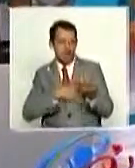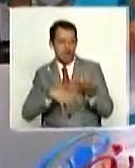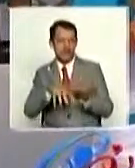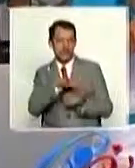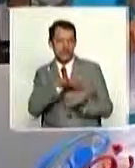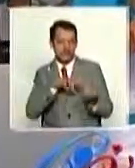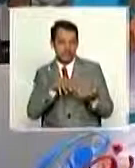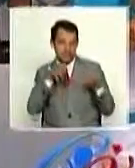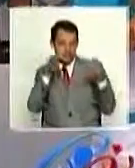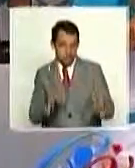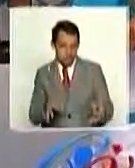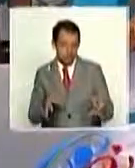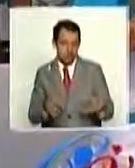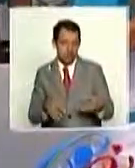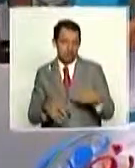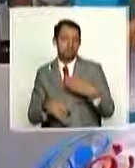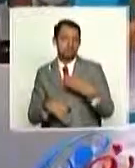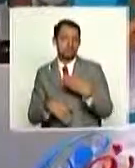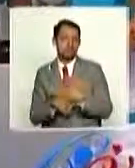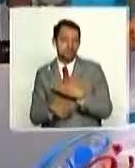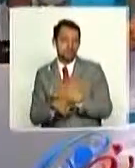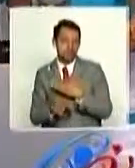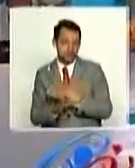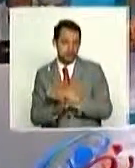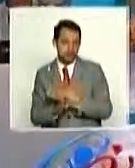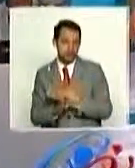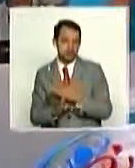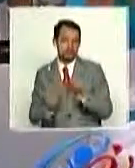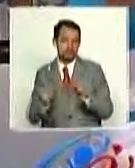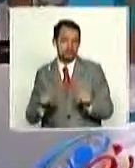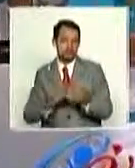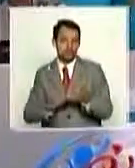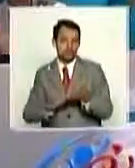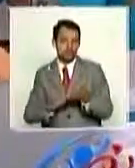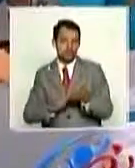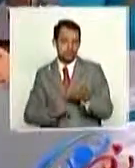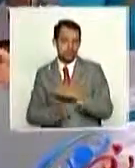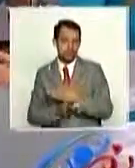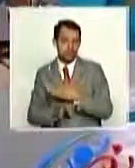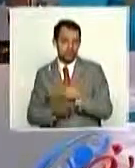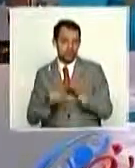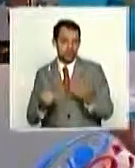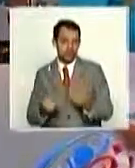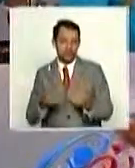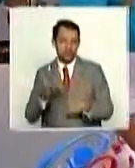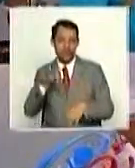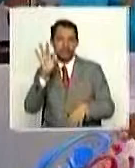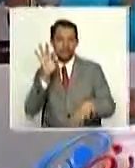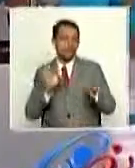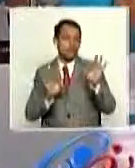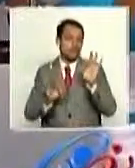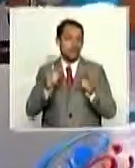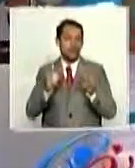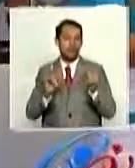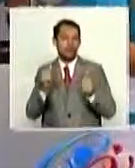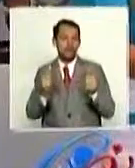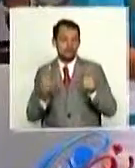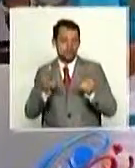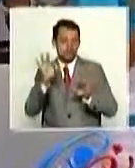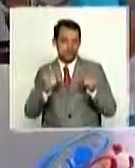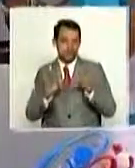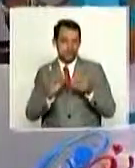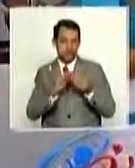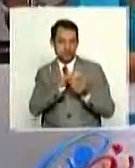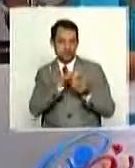tengan la seguridad que de aquí en adelante él va a tener la posibilidad de por lo menos escoger alguno de estos materiales, mejorar